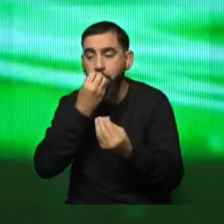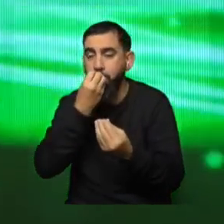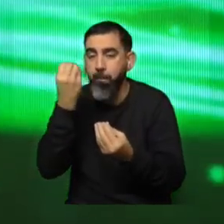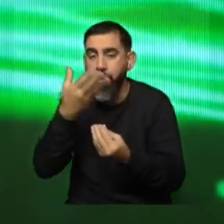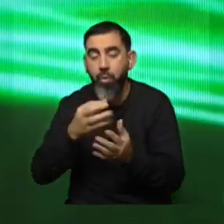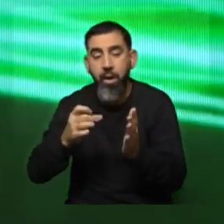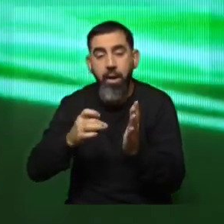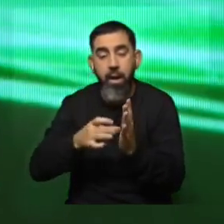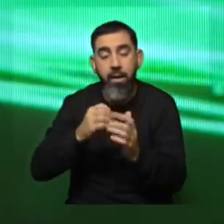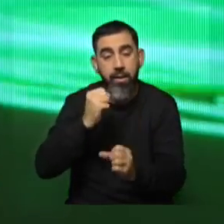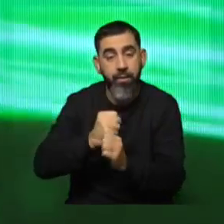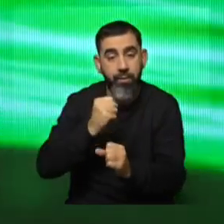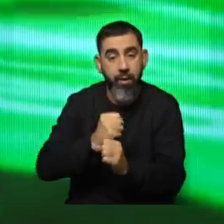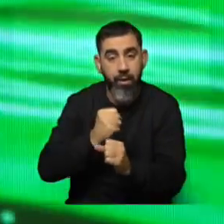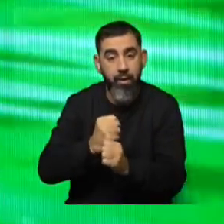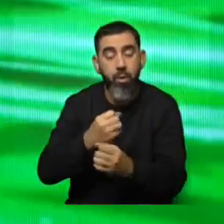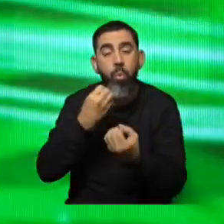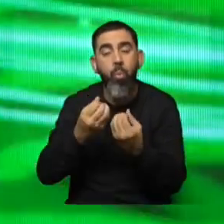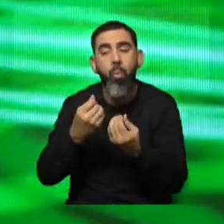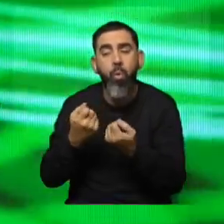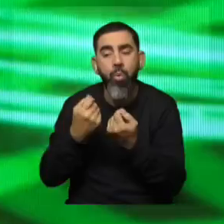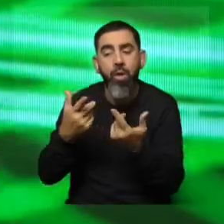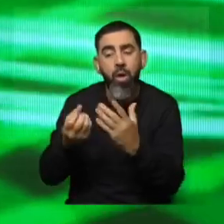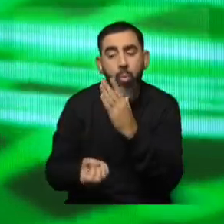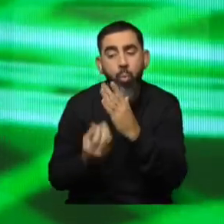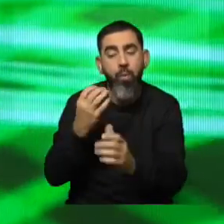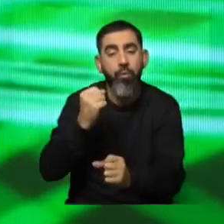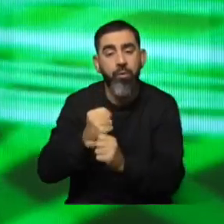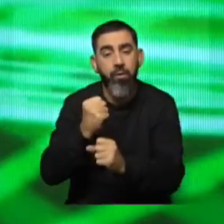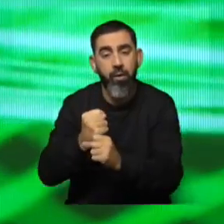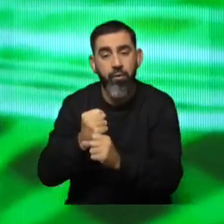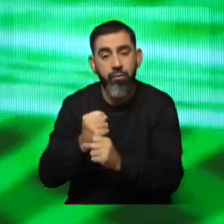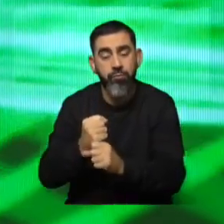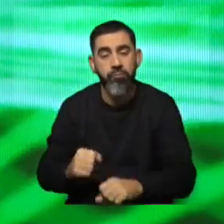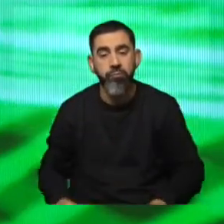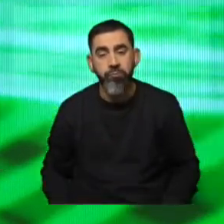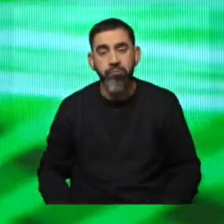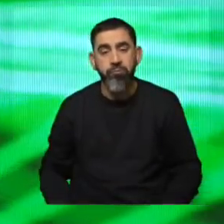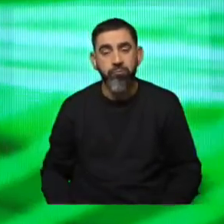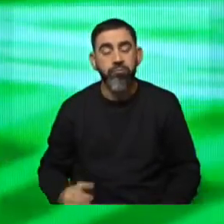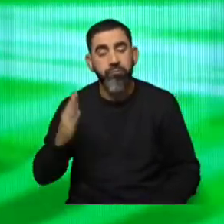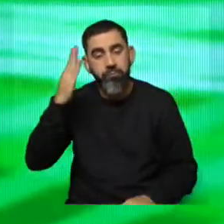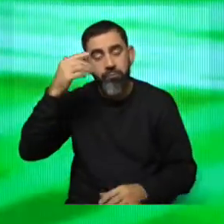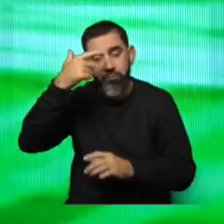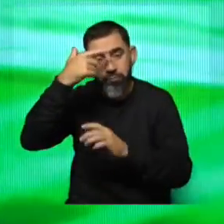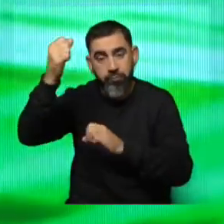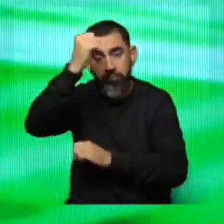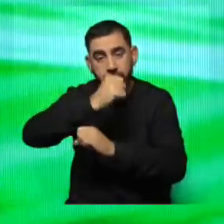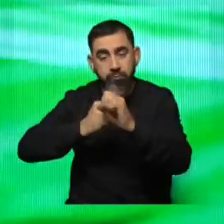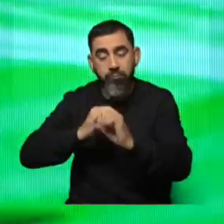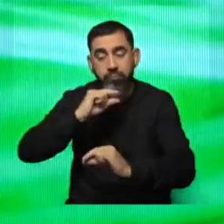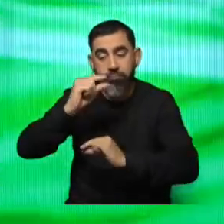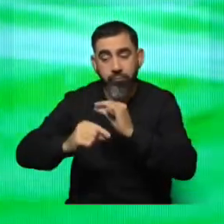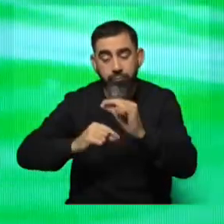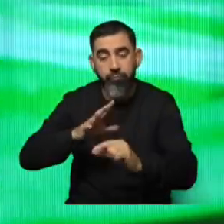la calidad del empleo Y cómo Tratamos de generar otros en otros empleos que como como sabemos la tecnología está generando de a poco y quizás